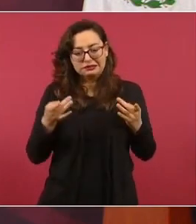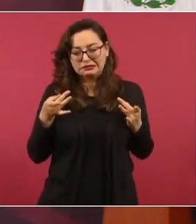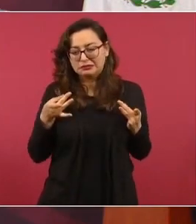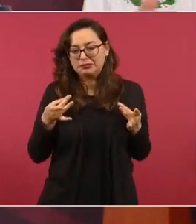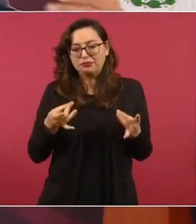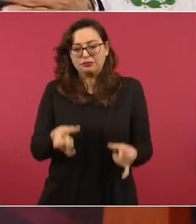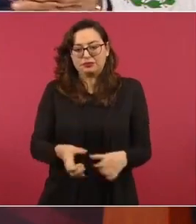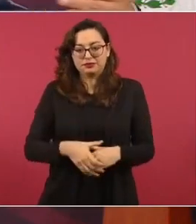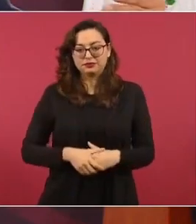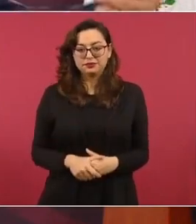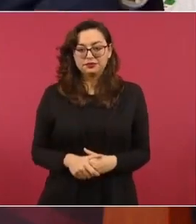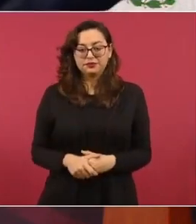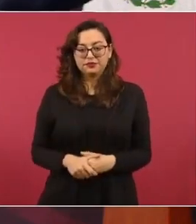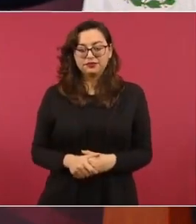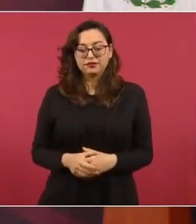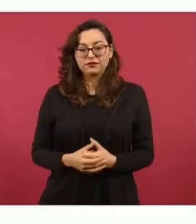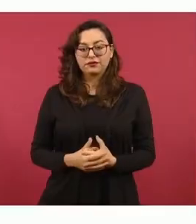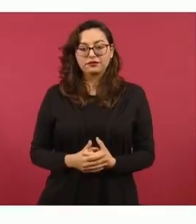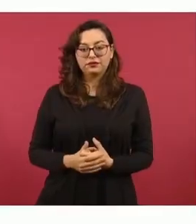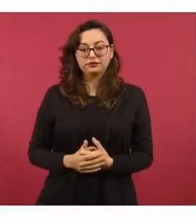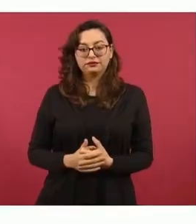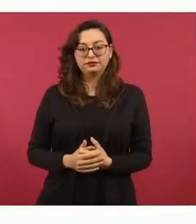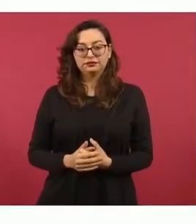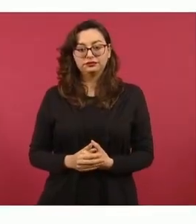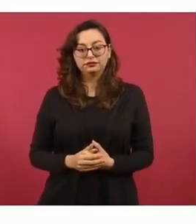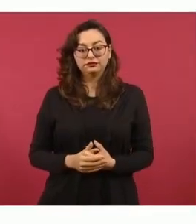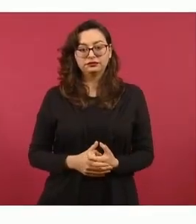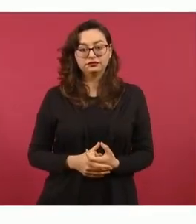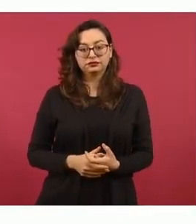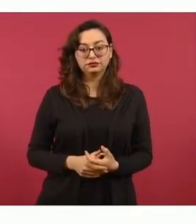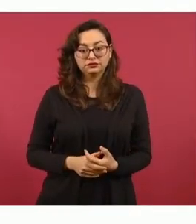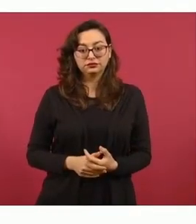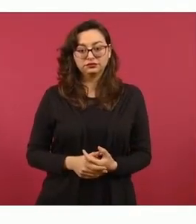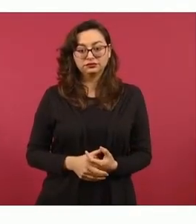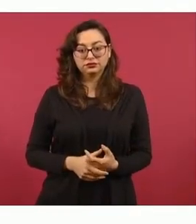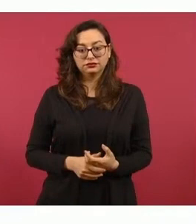lo cubrieron, lo cuidaron, lo protegieron.